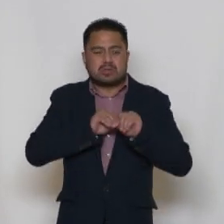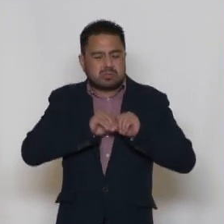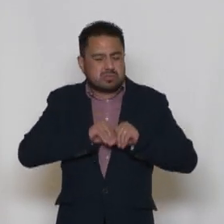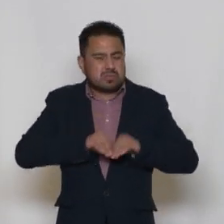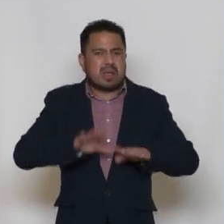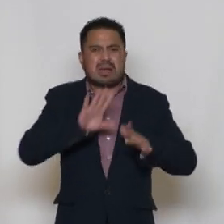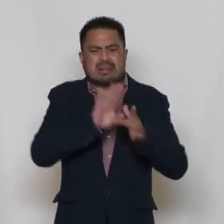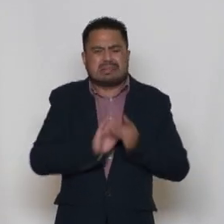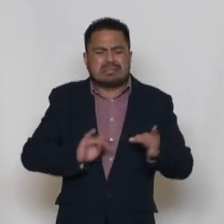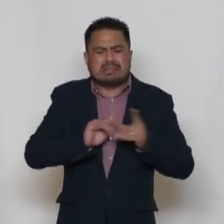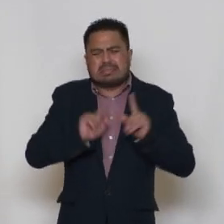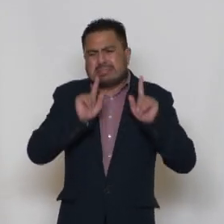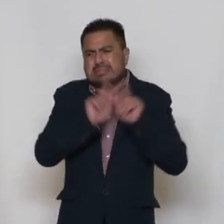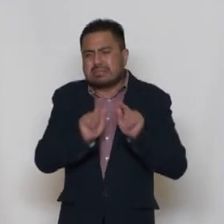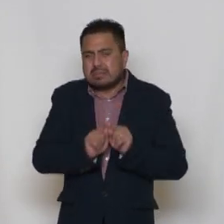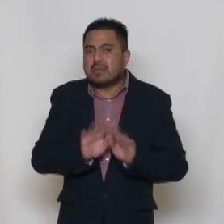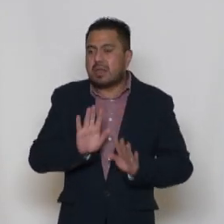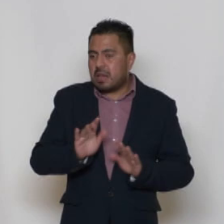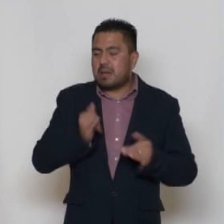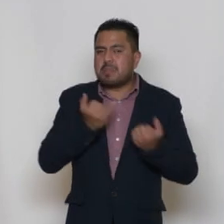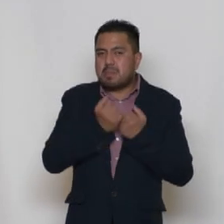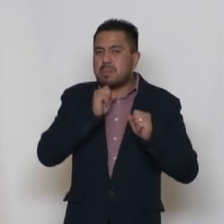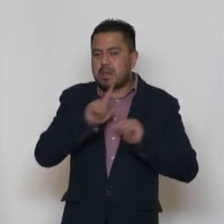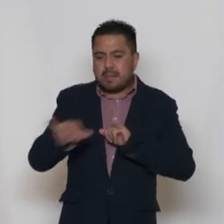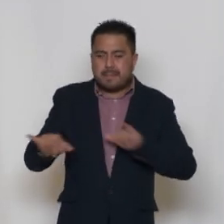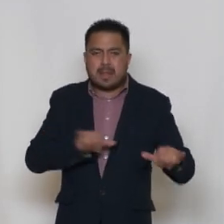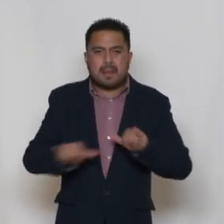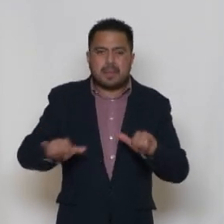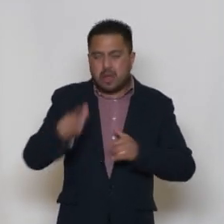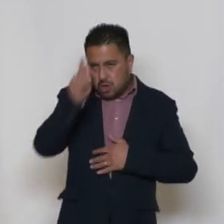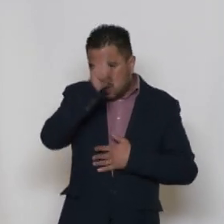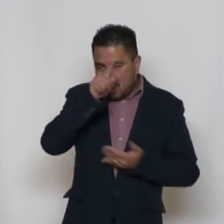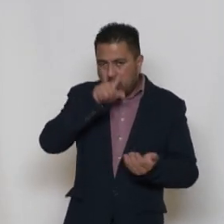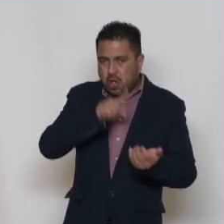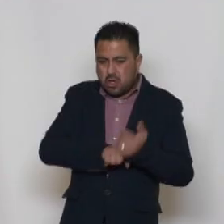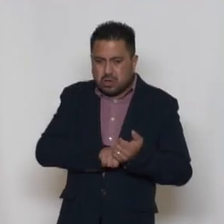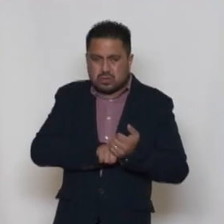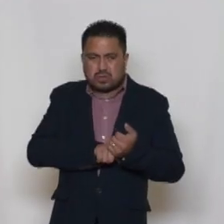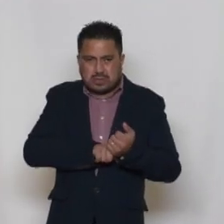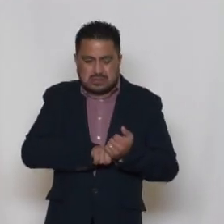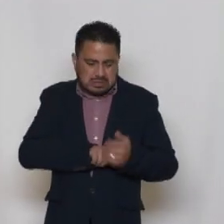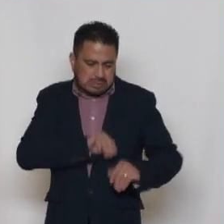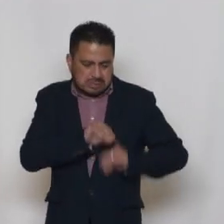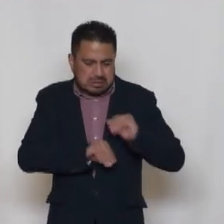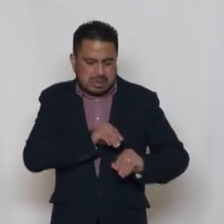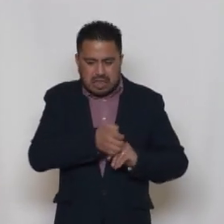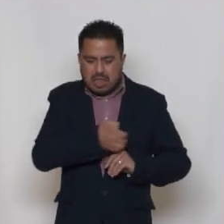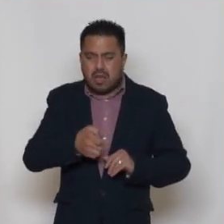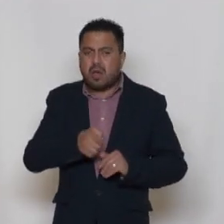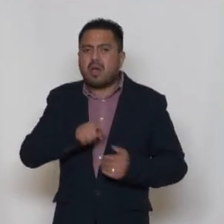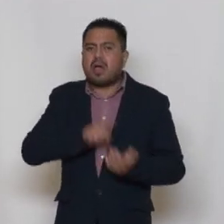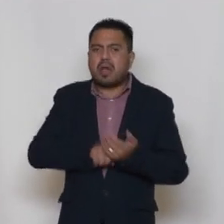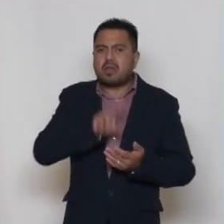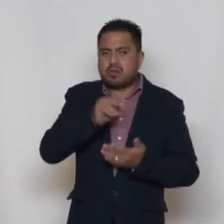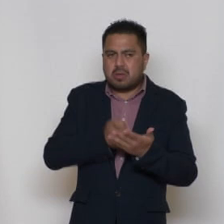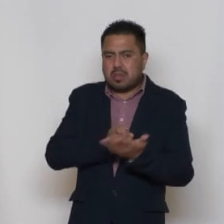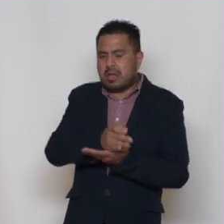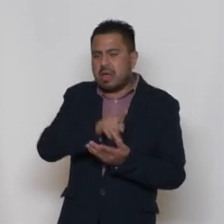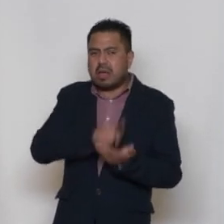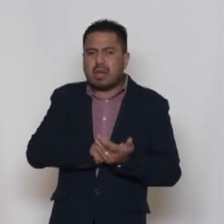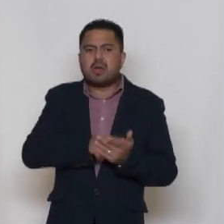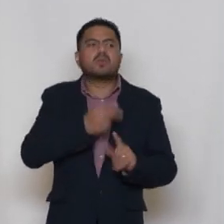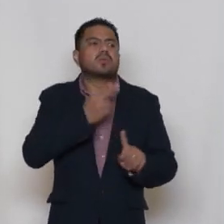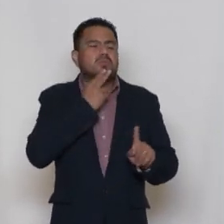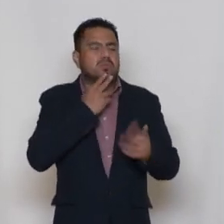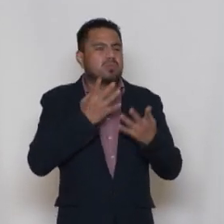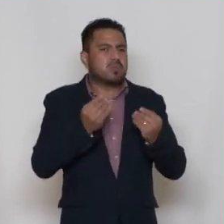espacialmente explícitos, ¿no? Y también tenemos los mapas logísticos, ecuaciones logísticas, que pueden ser ecuaciones no lineales, se utilizan mucho,